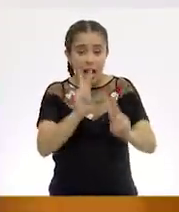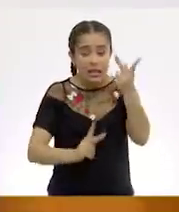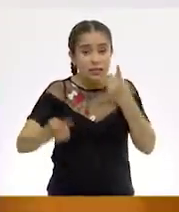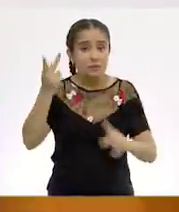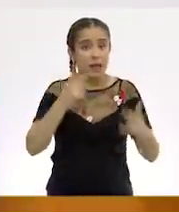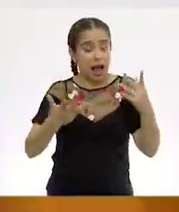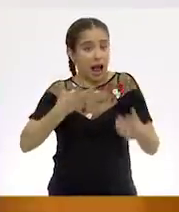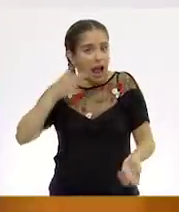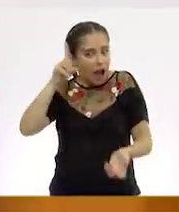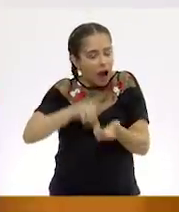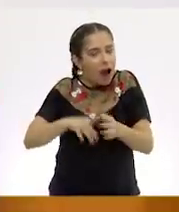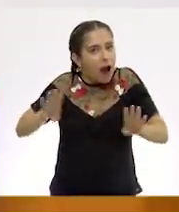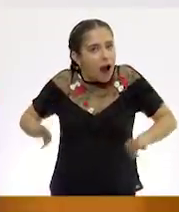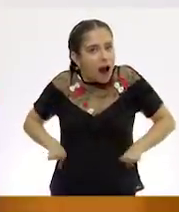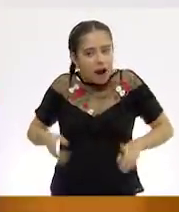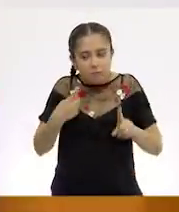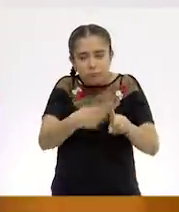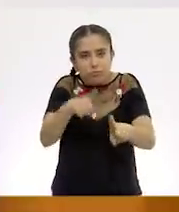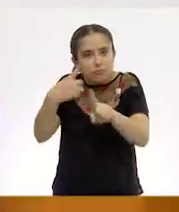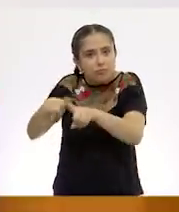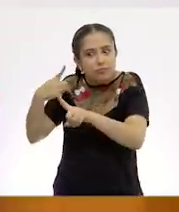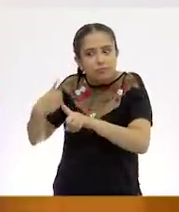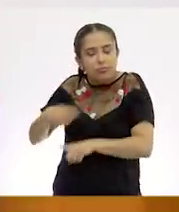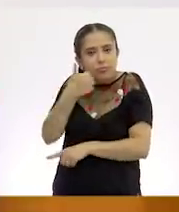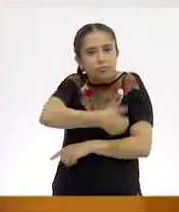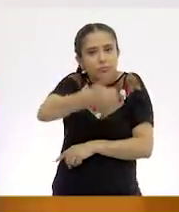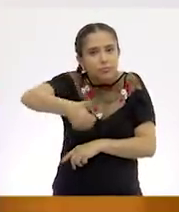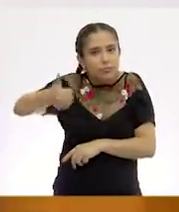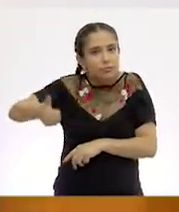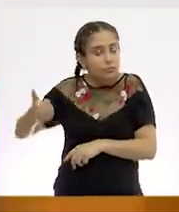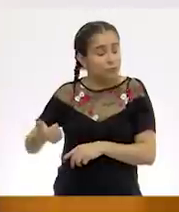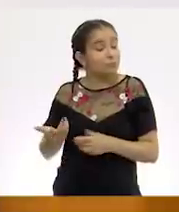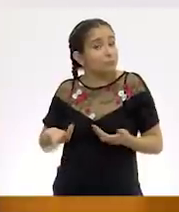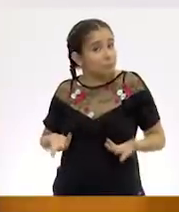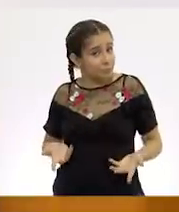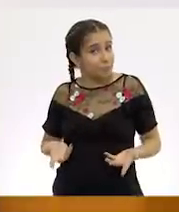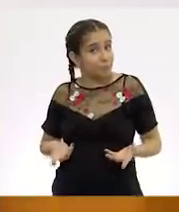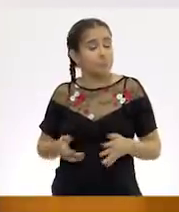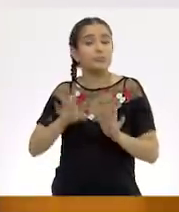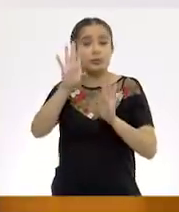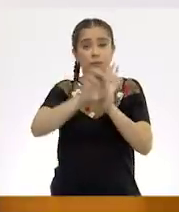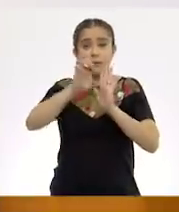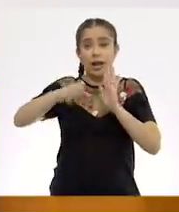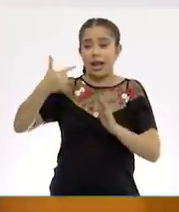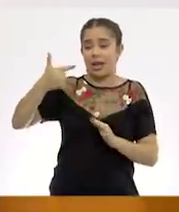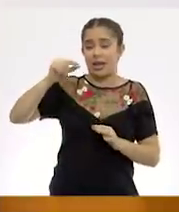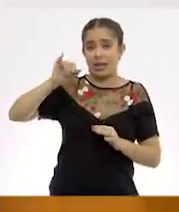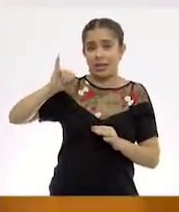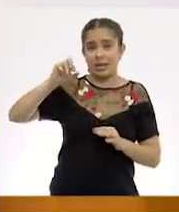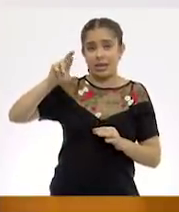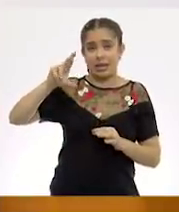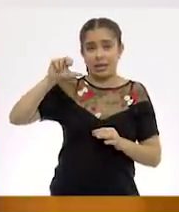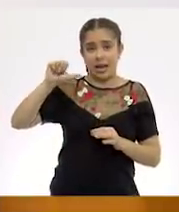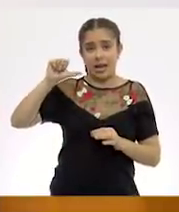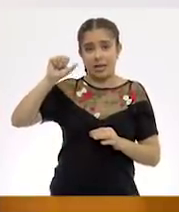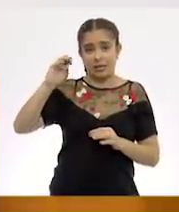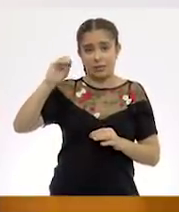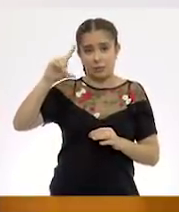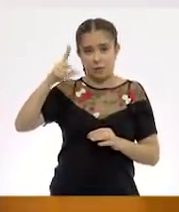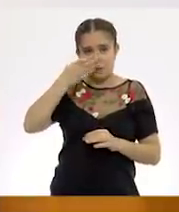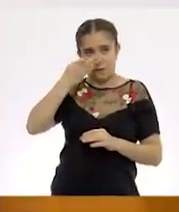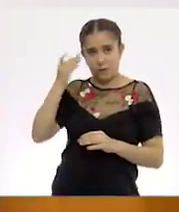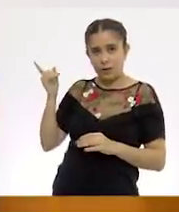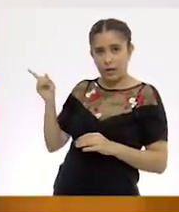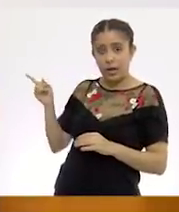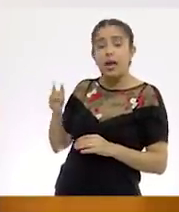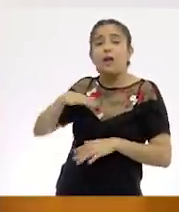divertidas y también se mueven. Y cada una tiene su forma muy particular de existir. Por ejemplo, los girasoles, que ellas buscan el